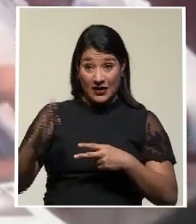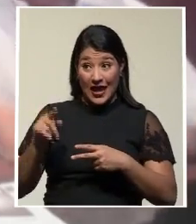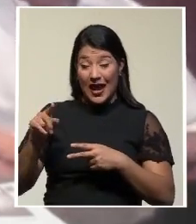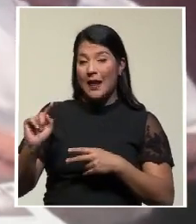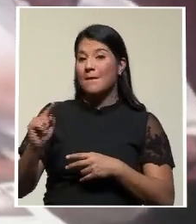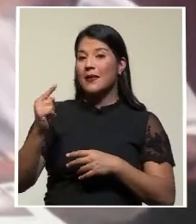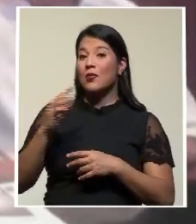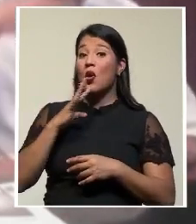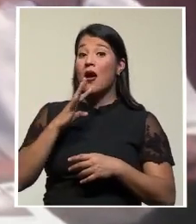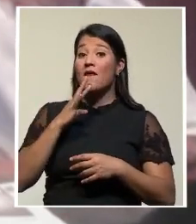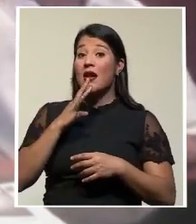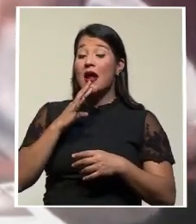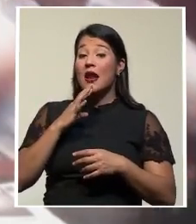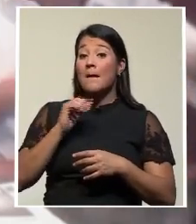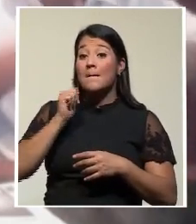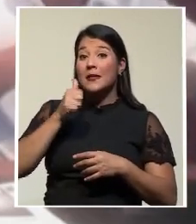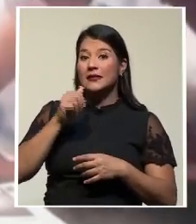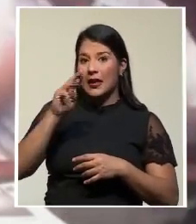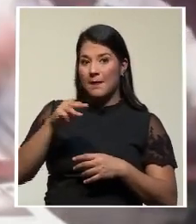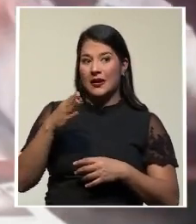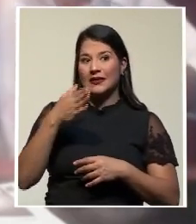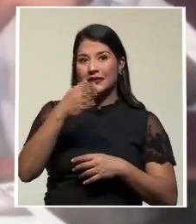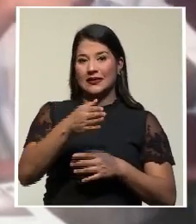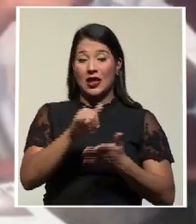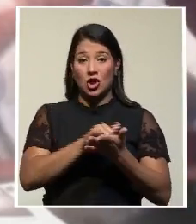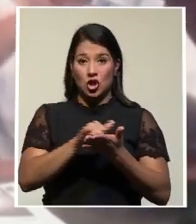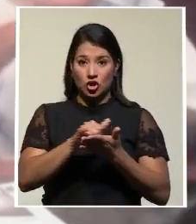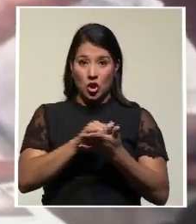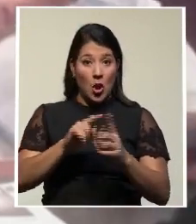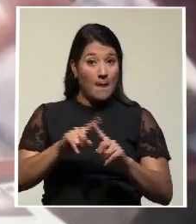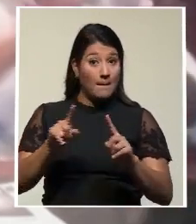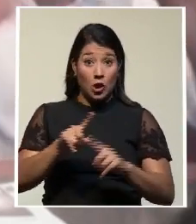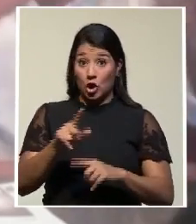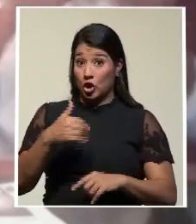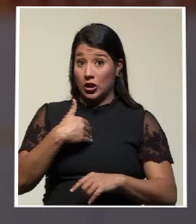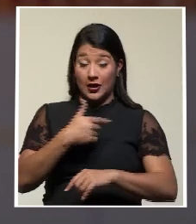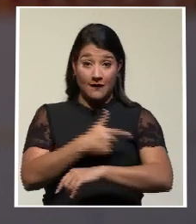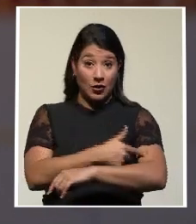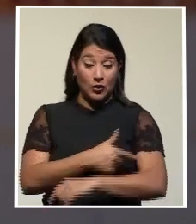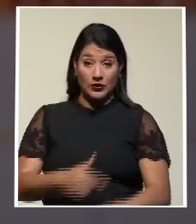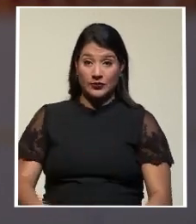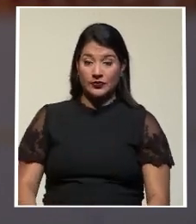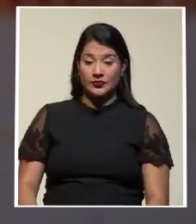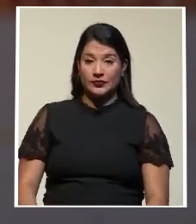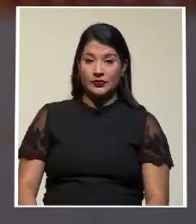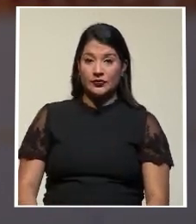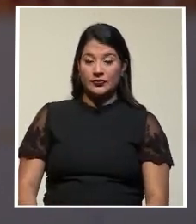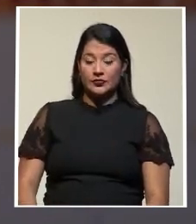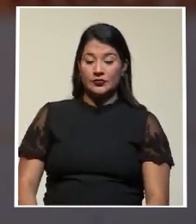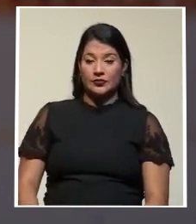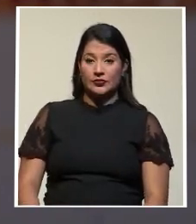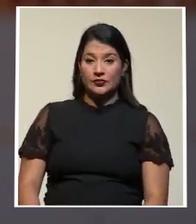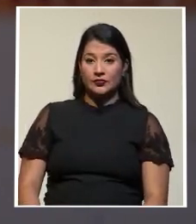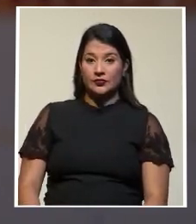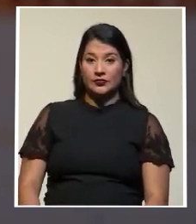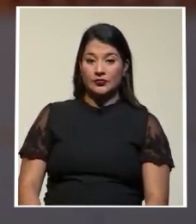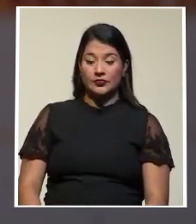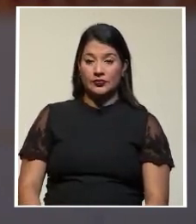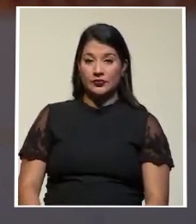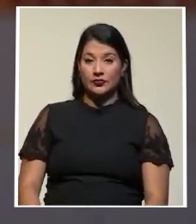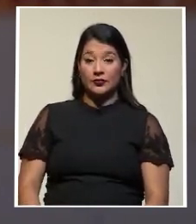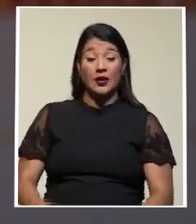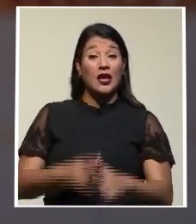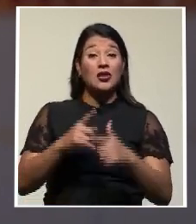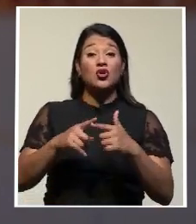primero en hablar el martes, anunció que viajará a Nueva York pese a que no está vacunado.